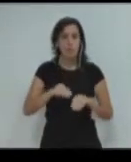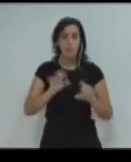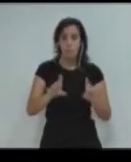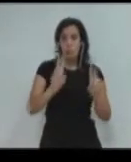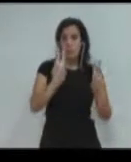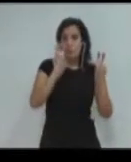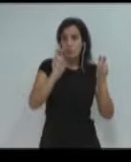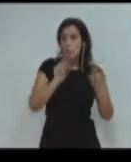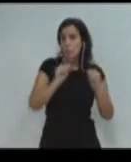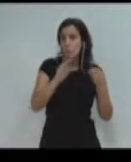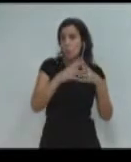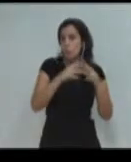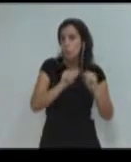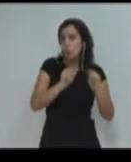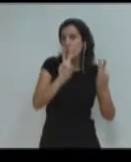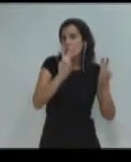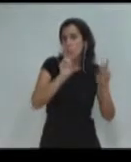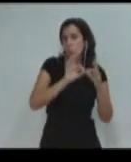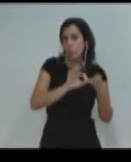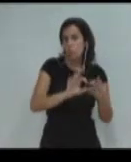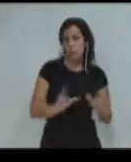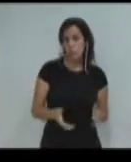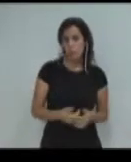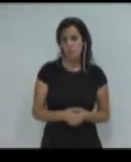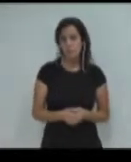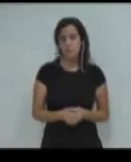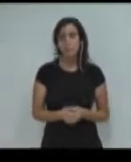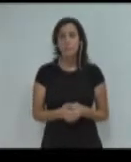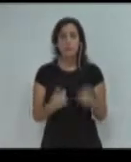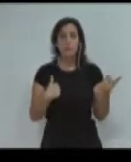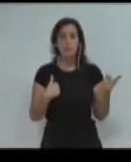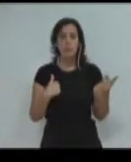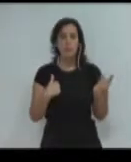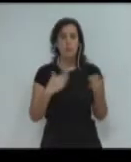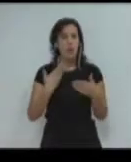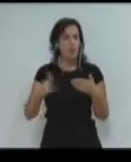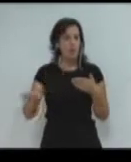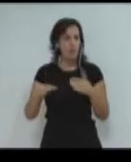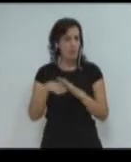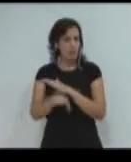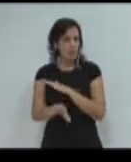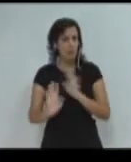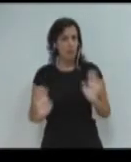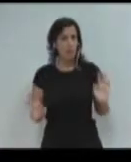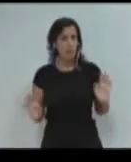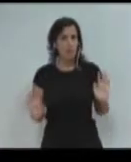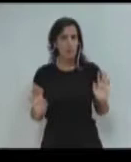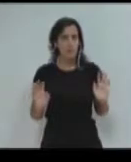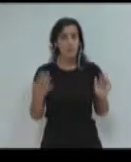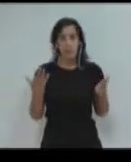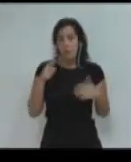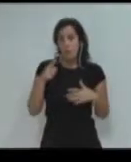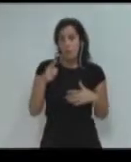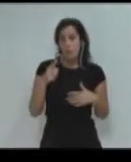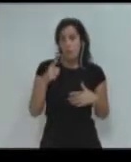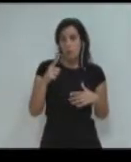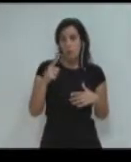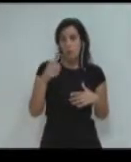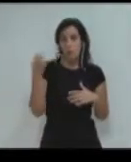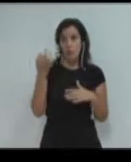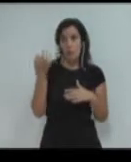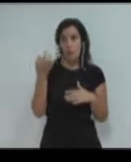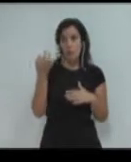solo su estructura de título. Pero eso la tiene con Es otro independencia de la accesibilidad. Es que tú, ¿Perdona? Eso es que lo tendrías que